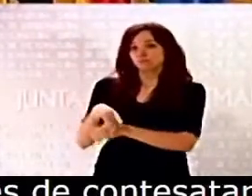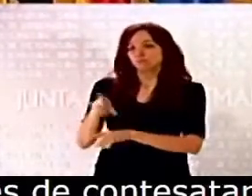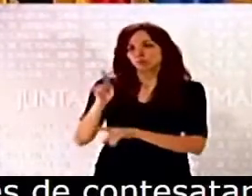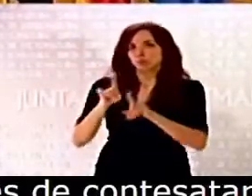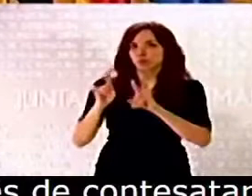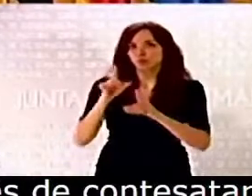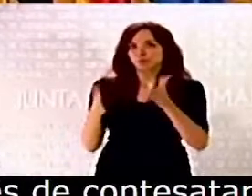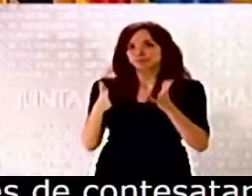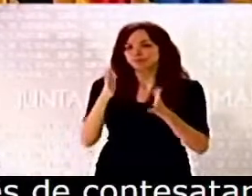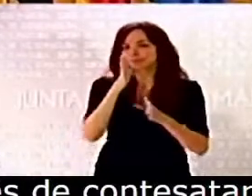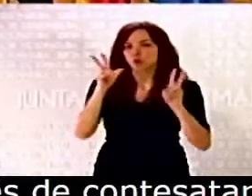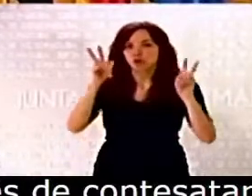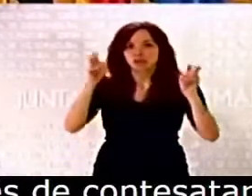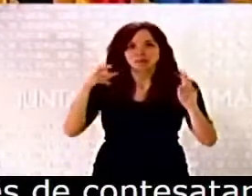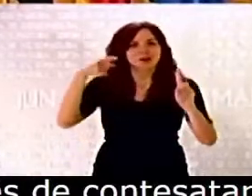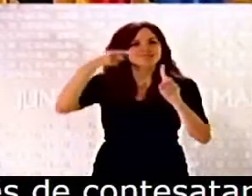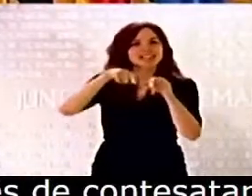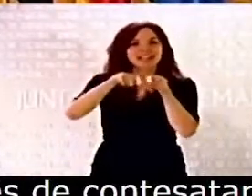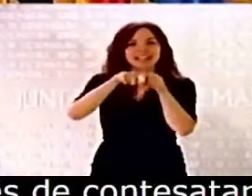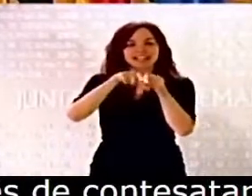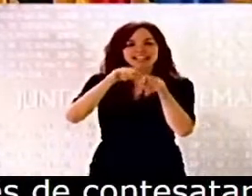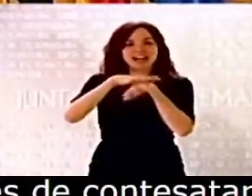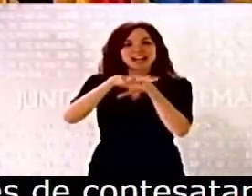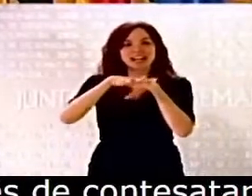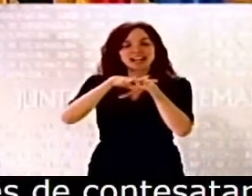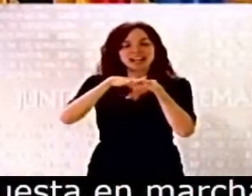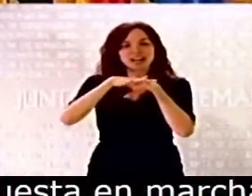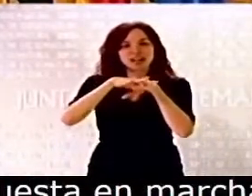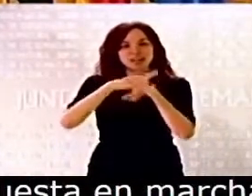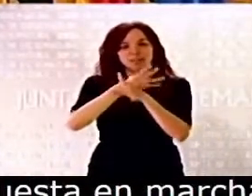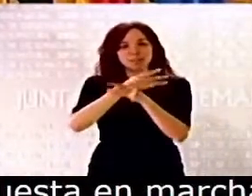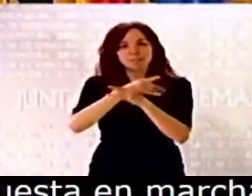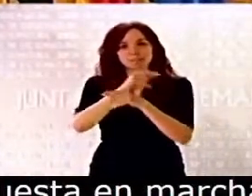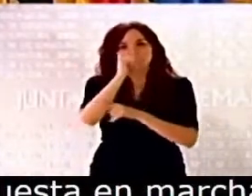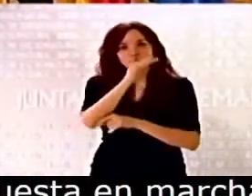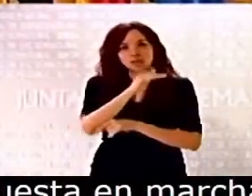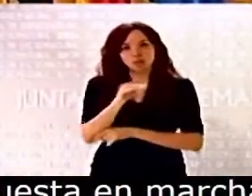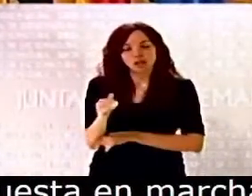por la puesta en marcha del programa de Red de Ludoteca. Adelante, Concha.